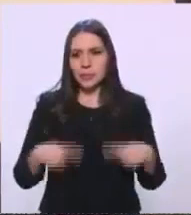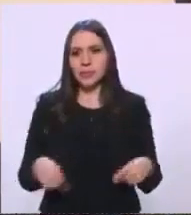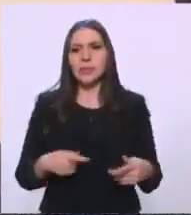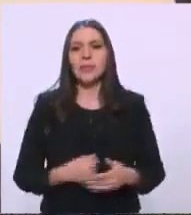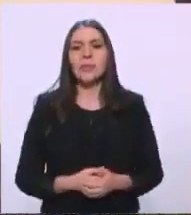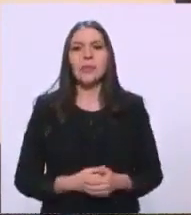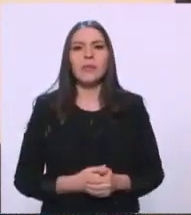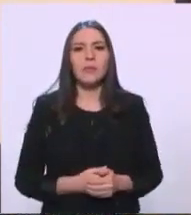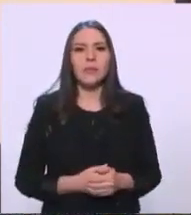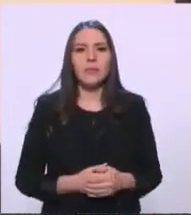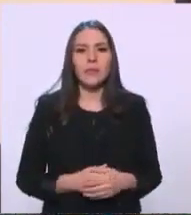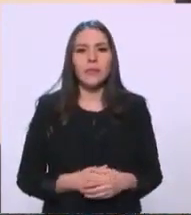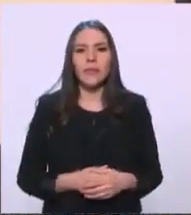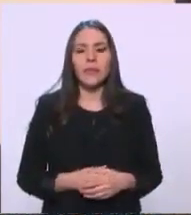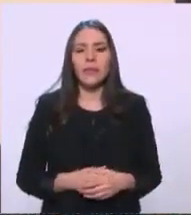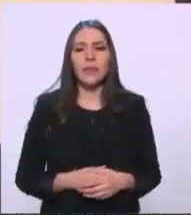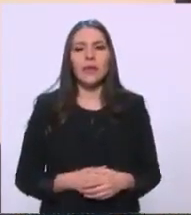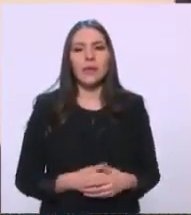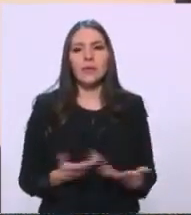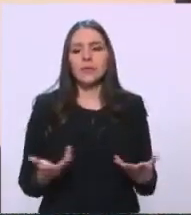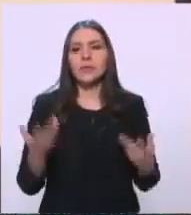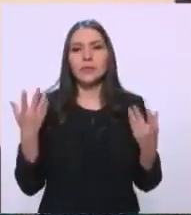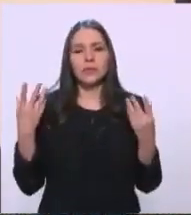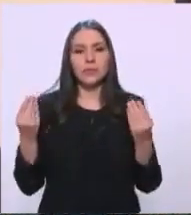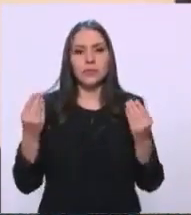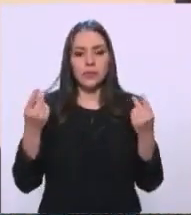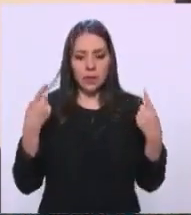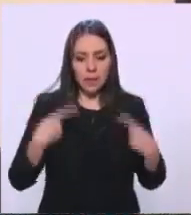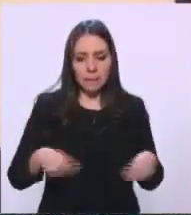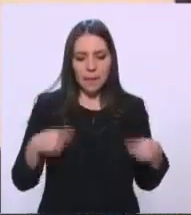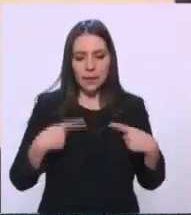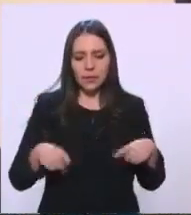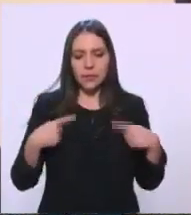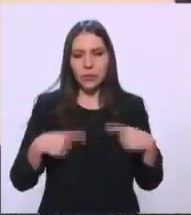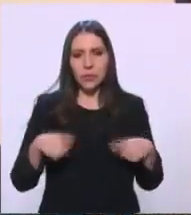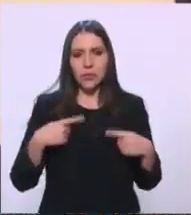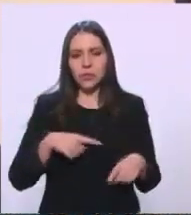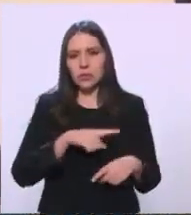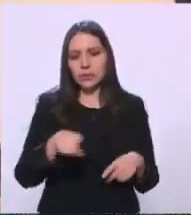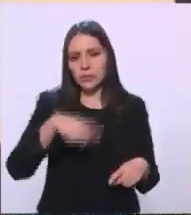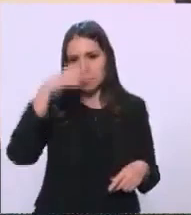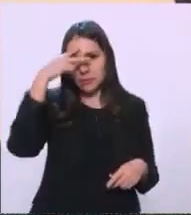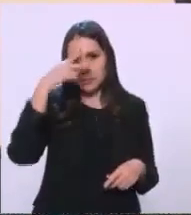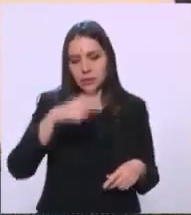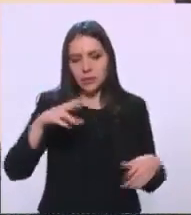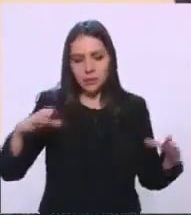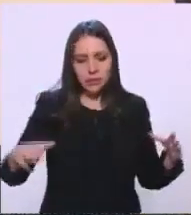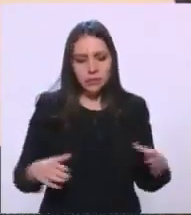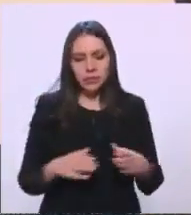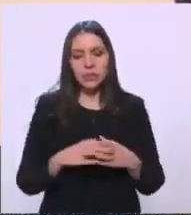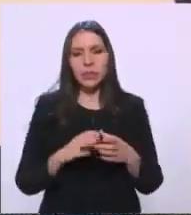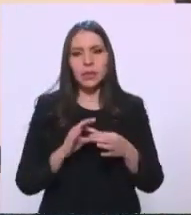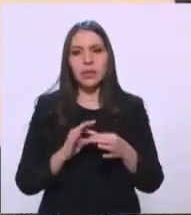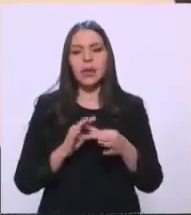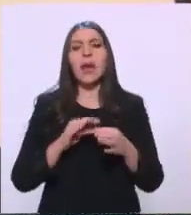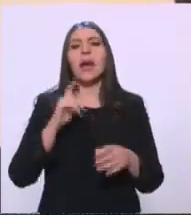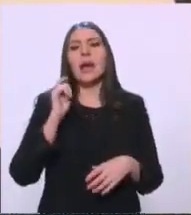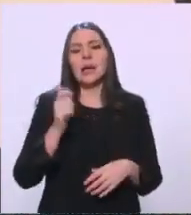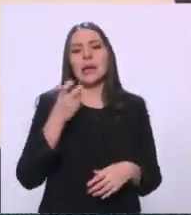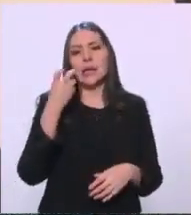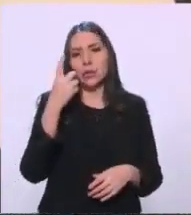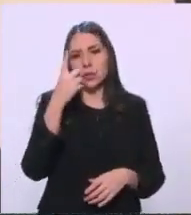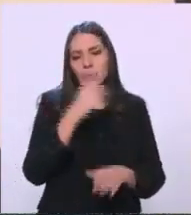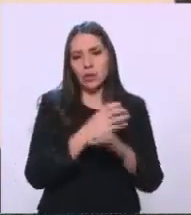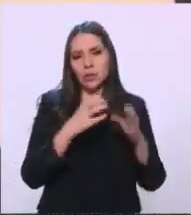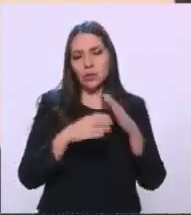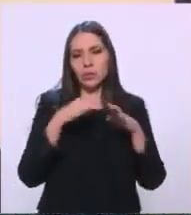nueva inscripción de muchos ciudadanos en esta palabra pueblo. Esa es una parte, eso es lo político. Y en